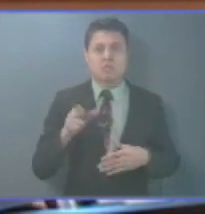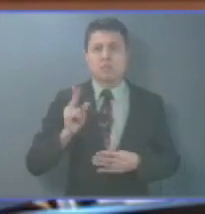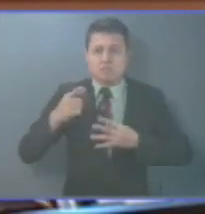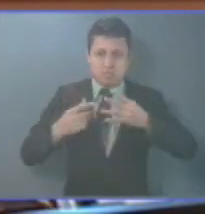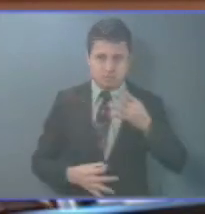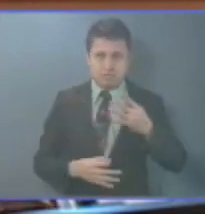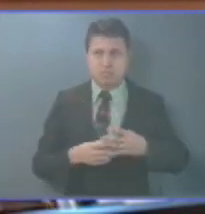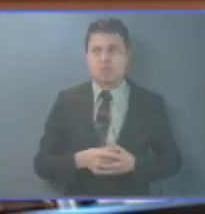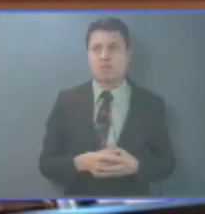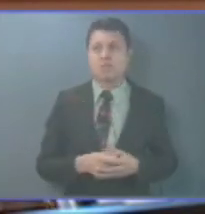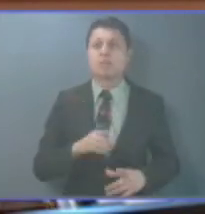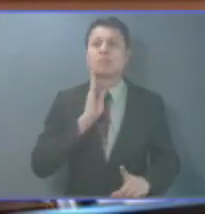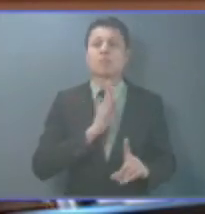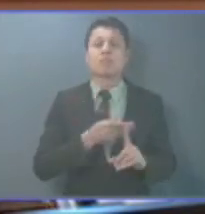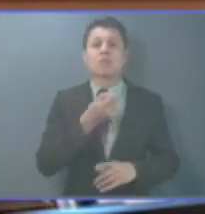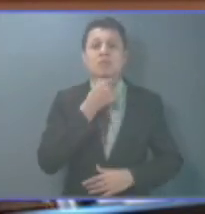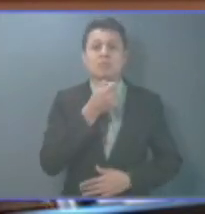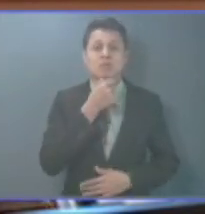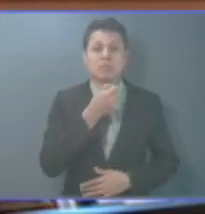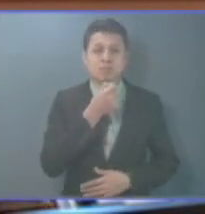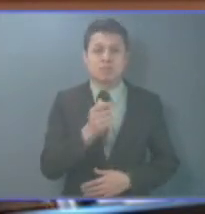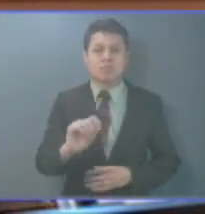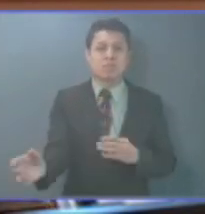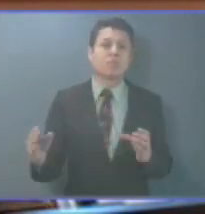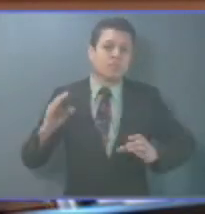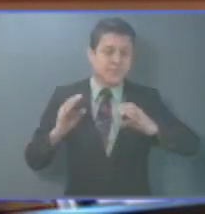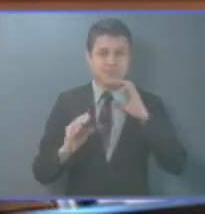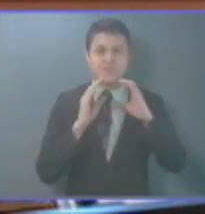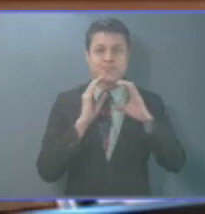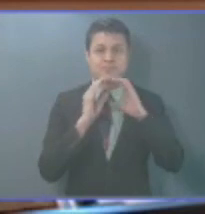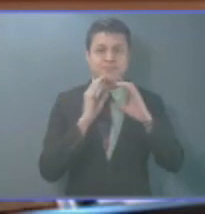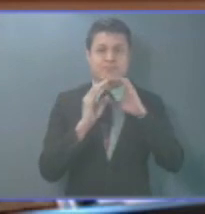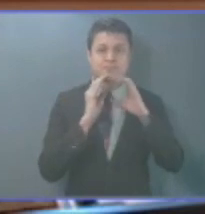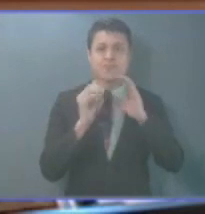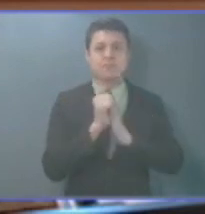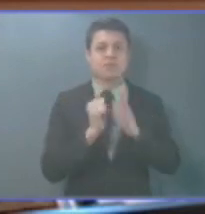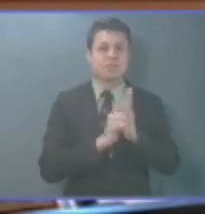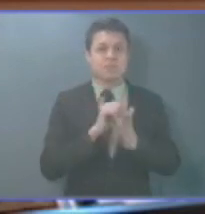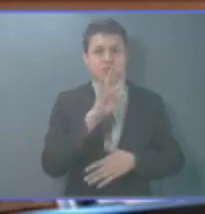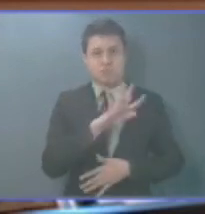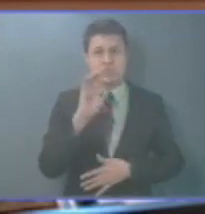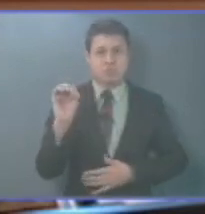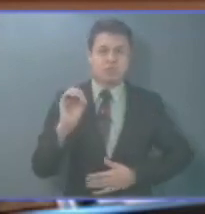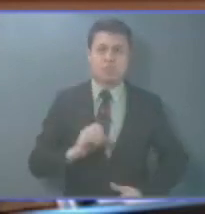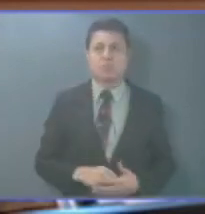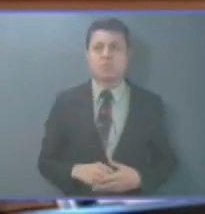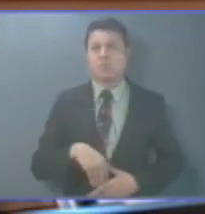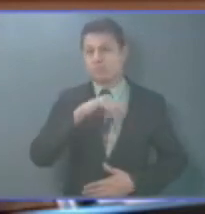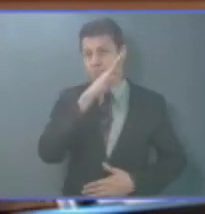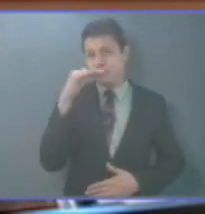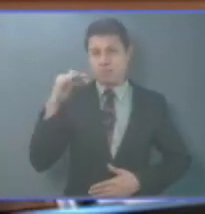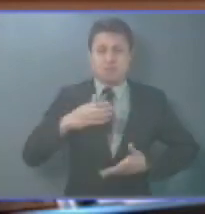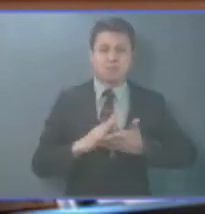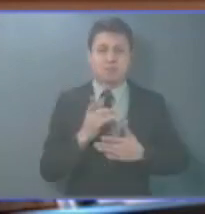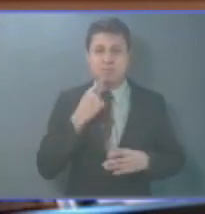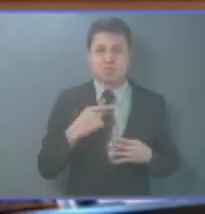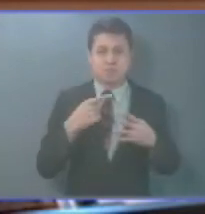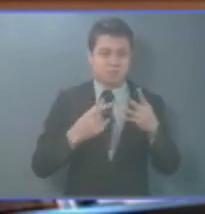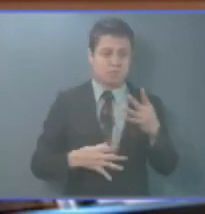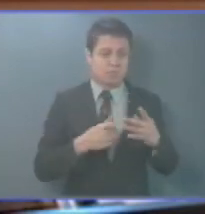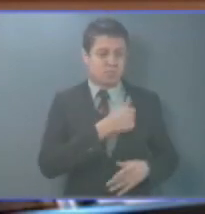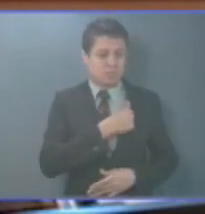misma. Acceso a la información y a las comunicaciones, artículo 40. El Estado, mediante las